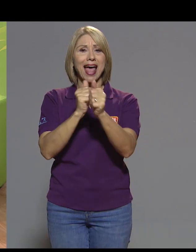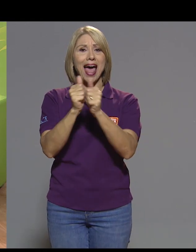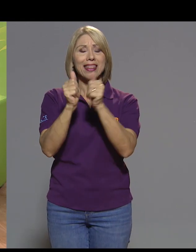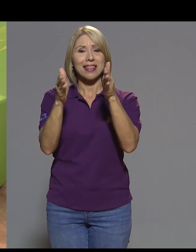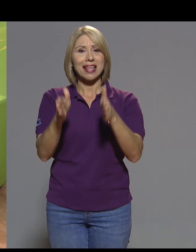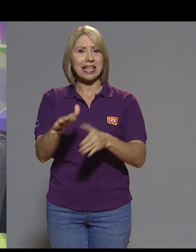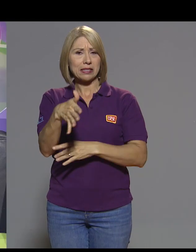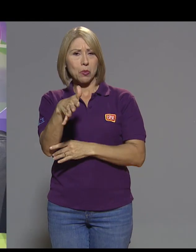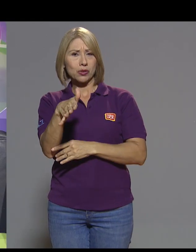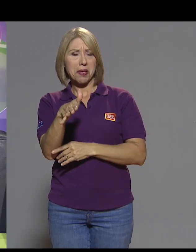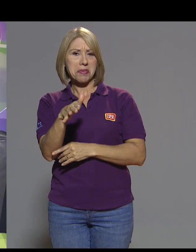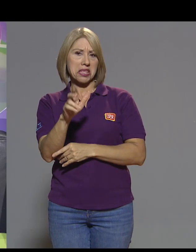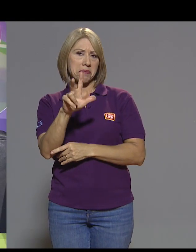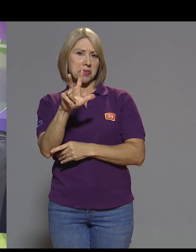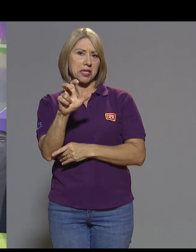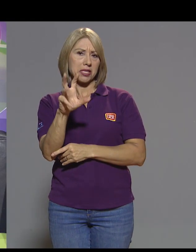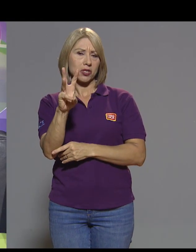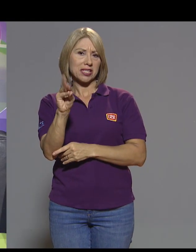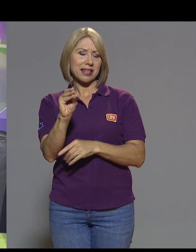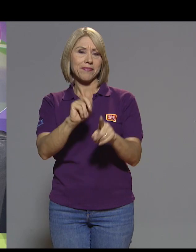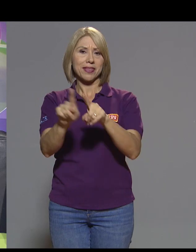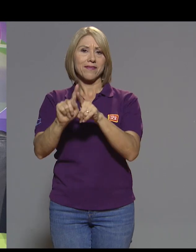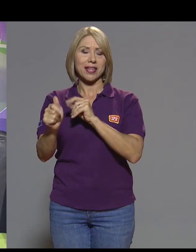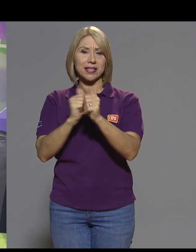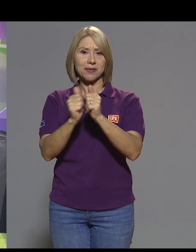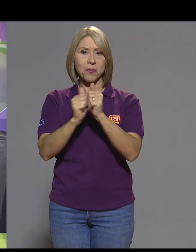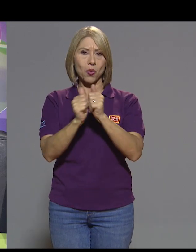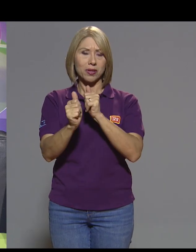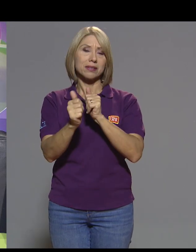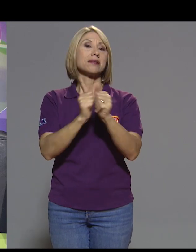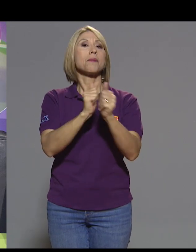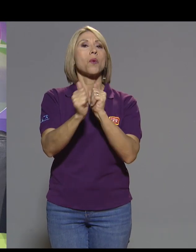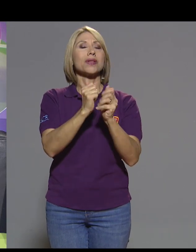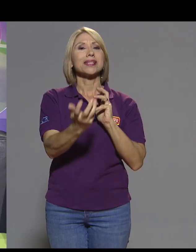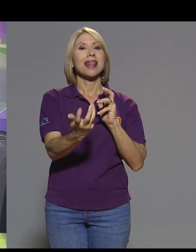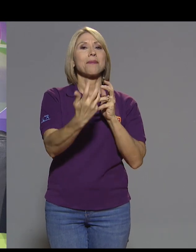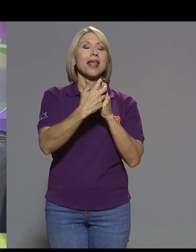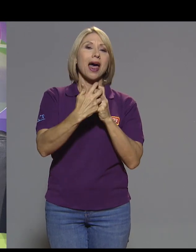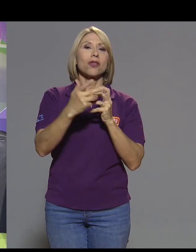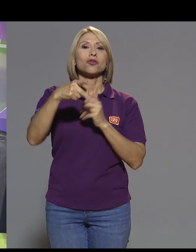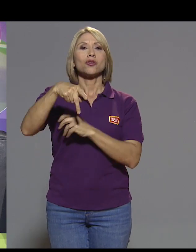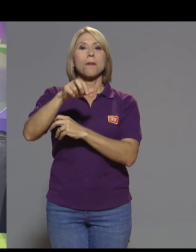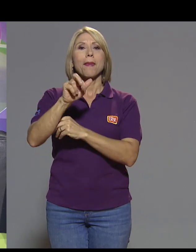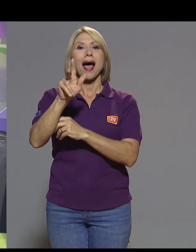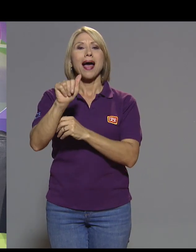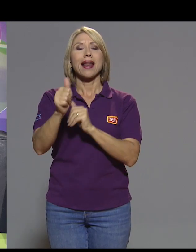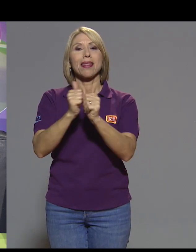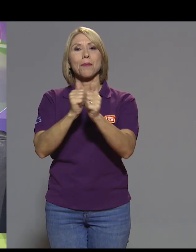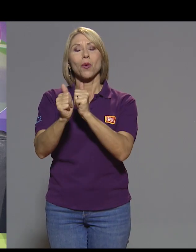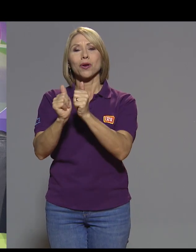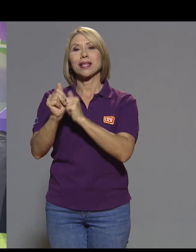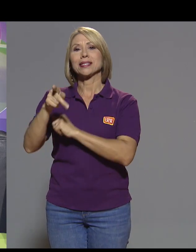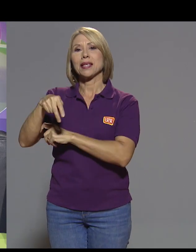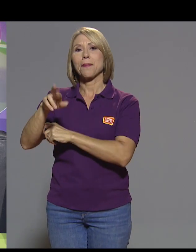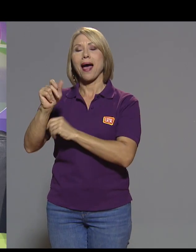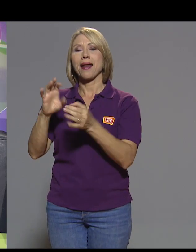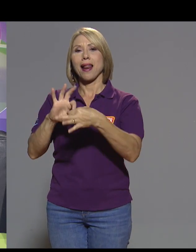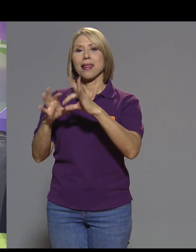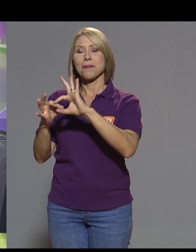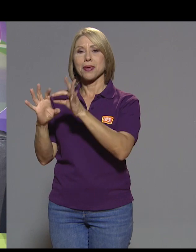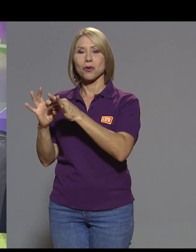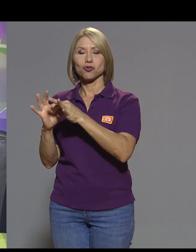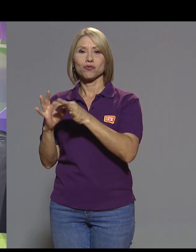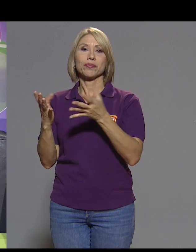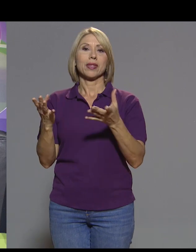aproximadamente en diferentes deportes deportes adaptados para deportes y deportes paralímpicos entonces la idea